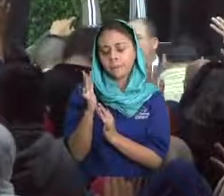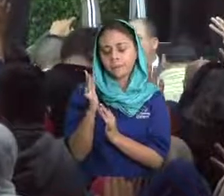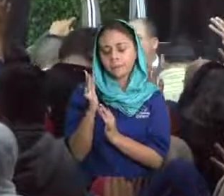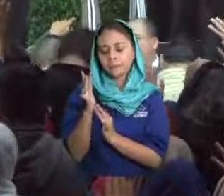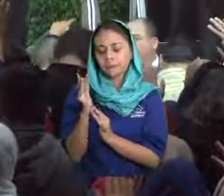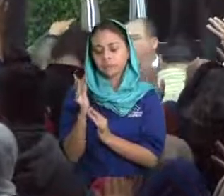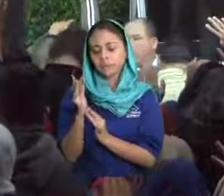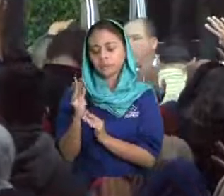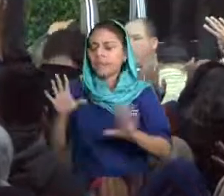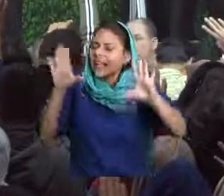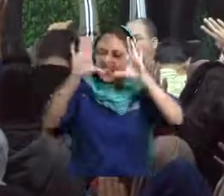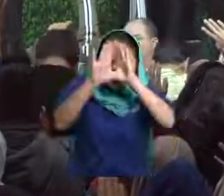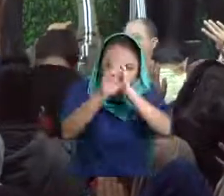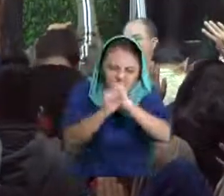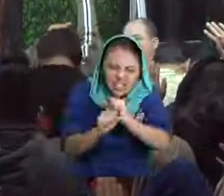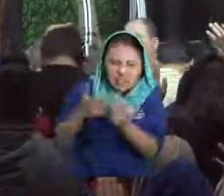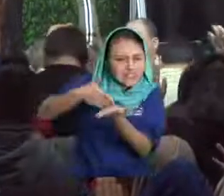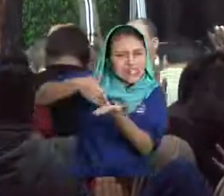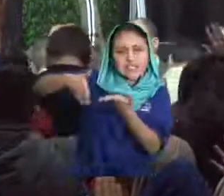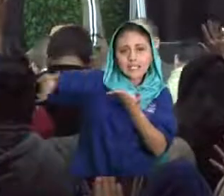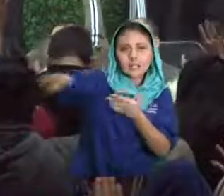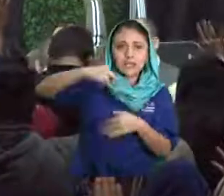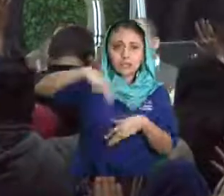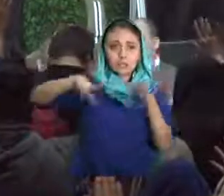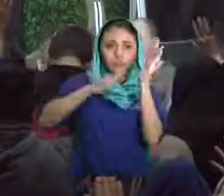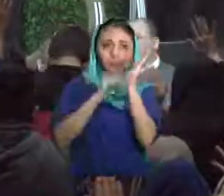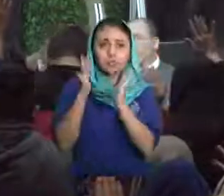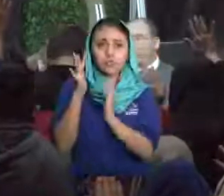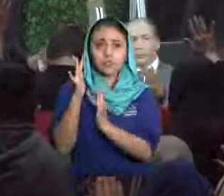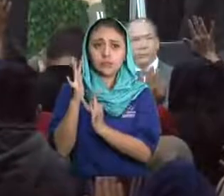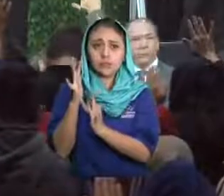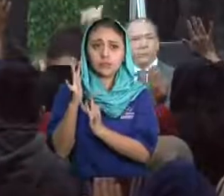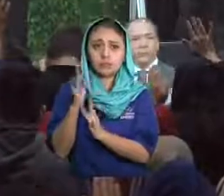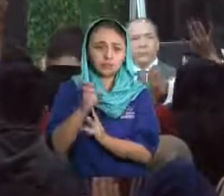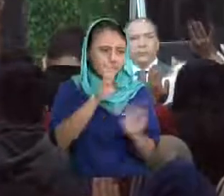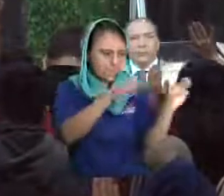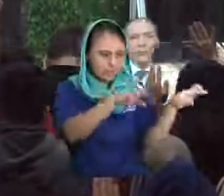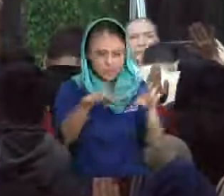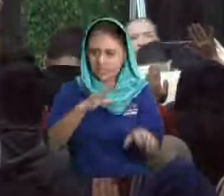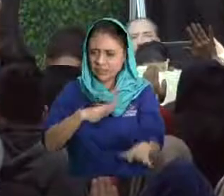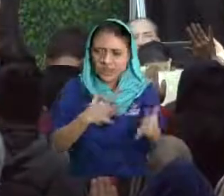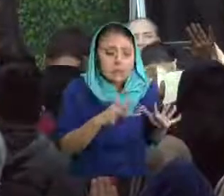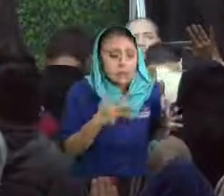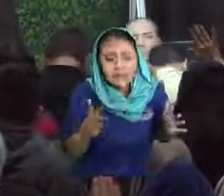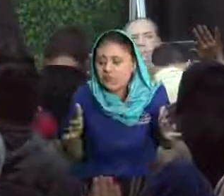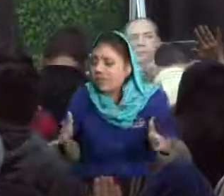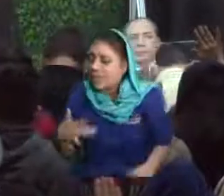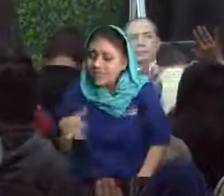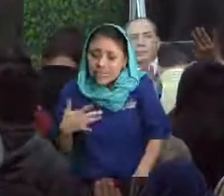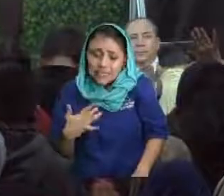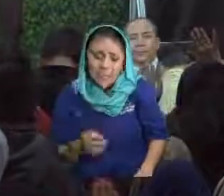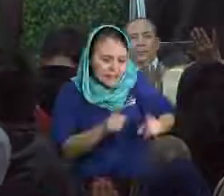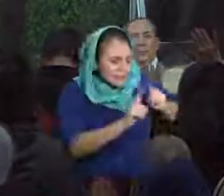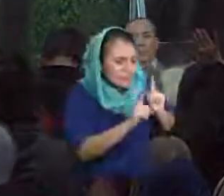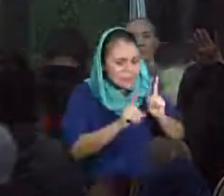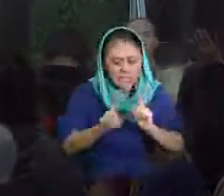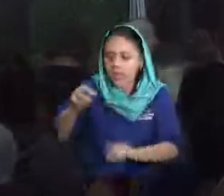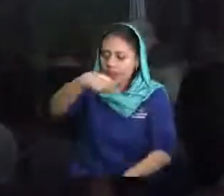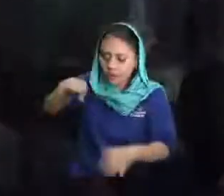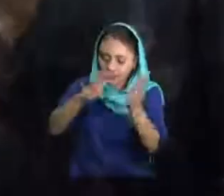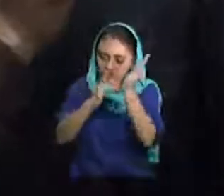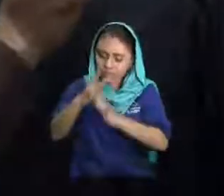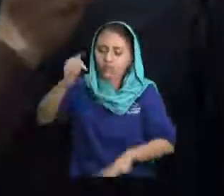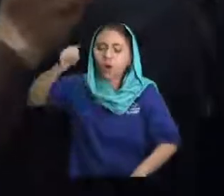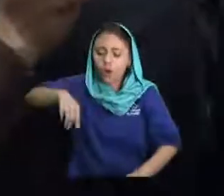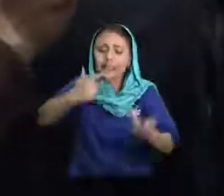los habían estado atacando. Aquellos que habían estado llenos de miedo, sintiendo persecución, en el nombre de Jesús,